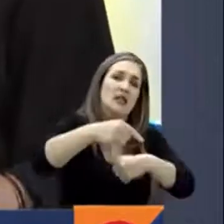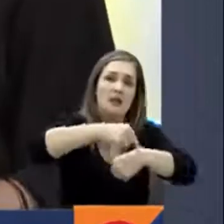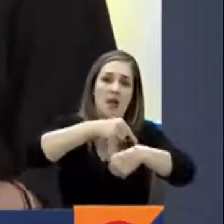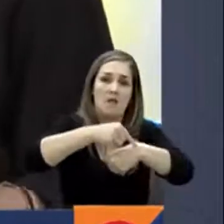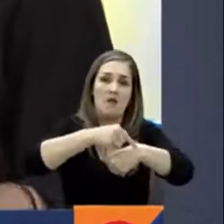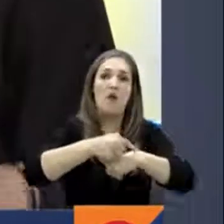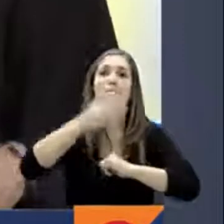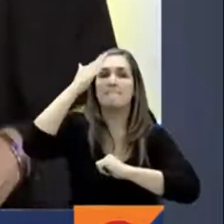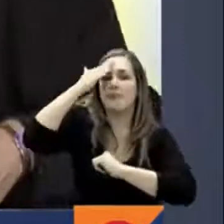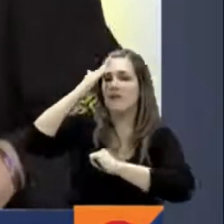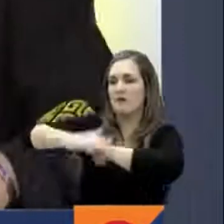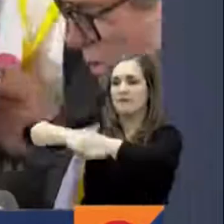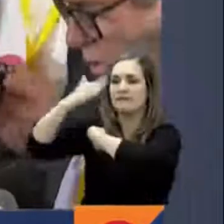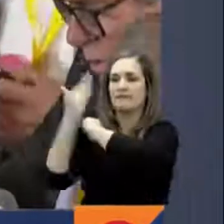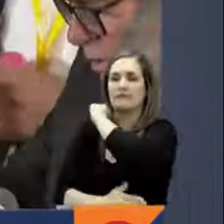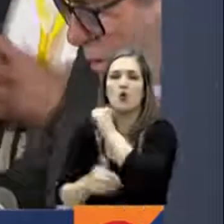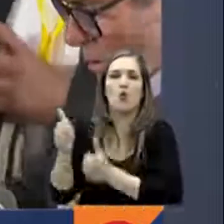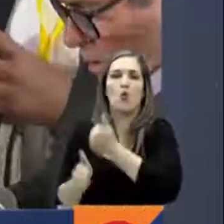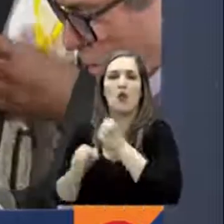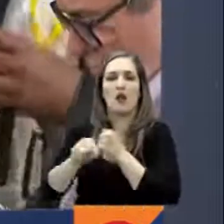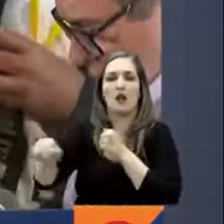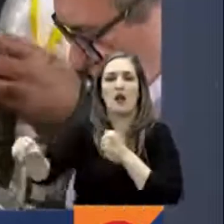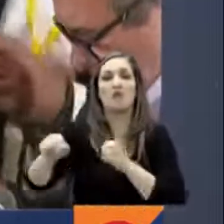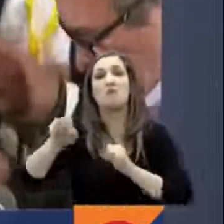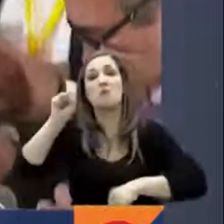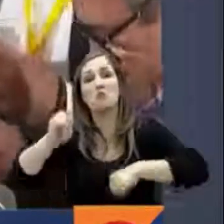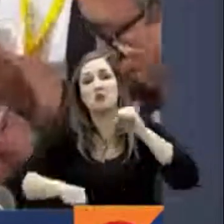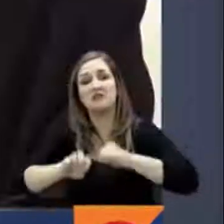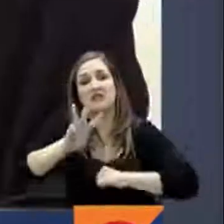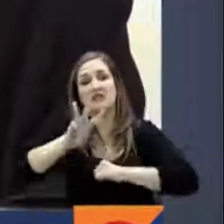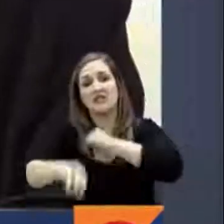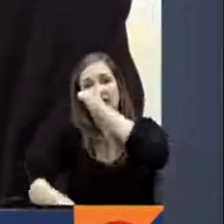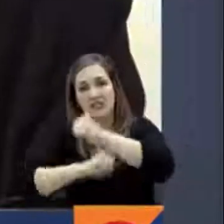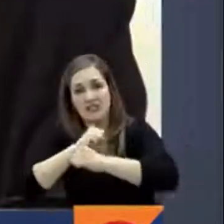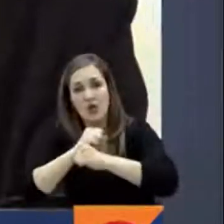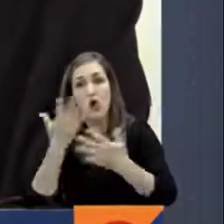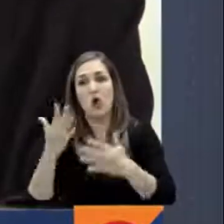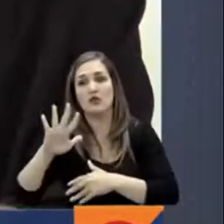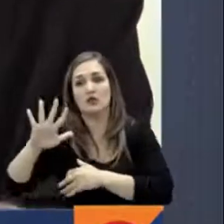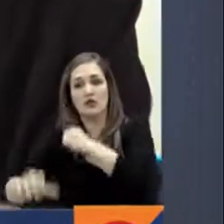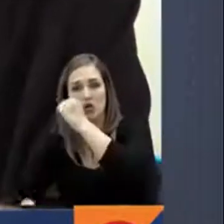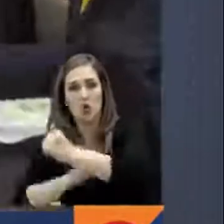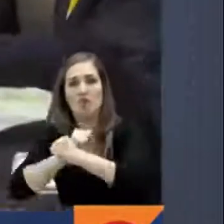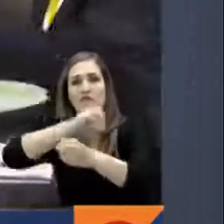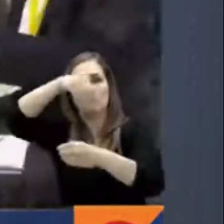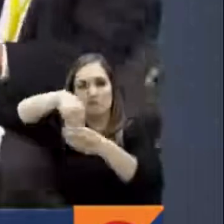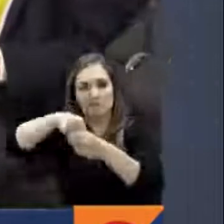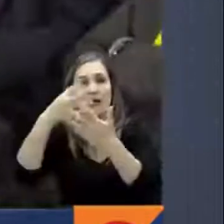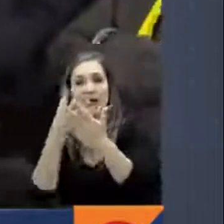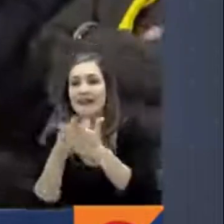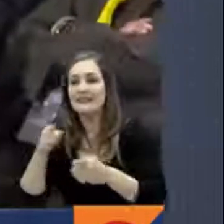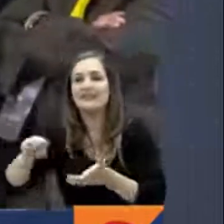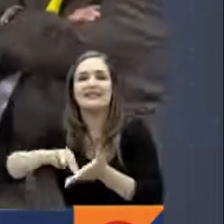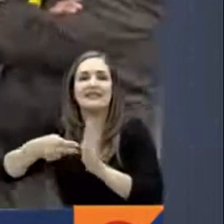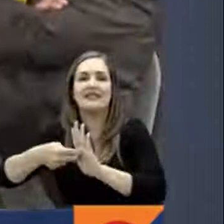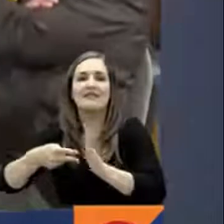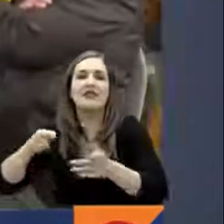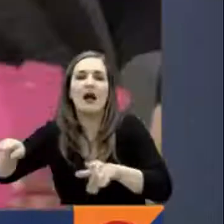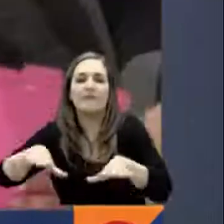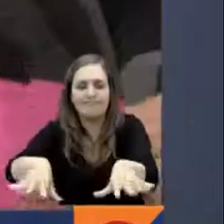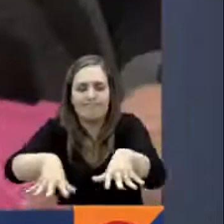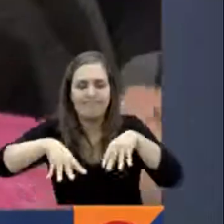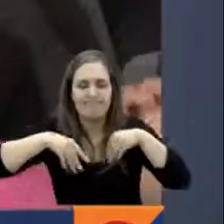esas penas restaurativas que irán entre los 3 a 5 años que tendrán que pagar estos miembros para reparar a estas